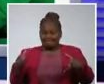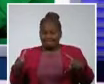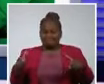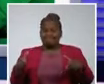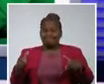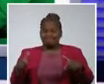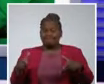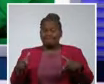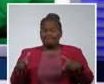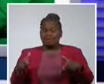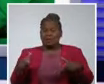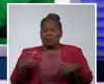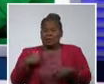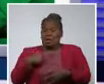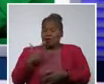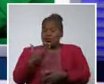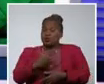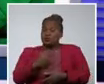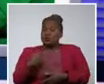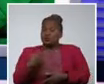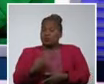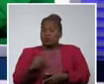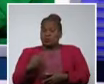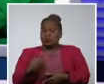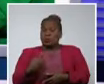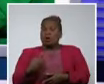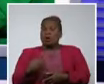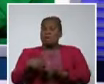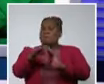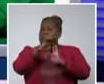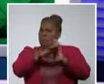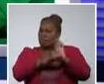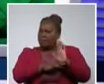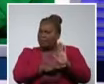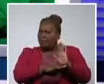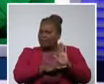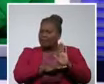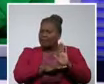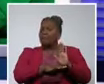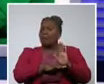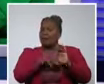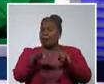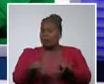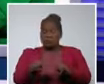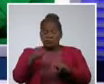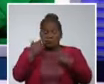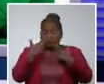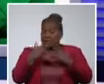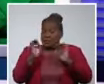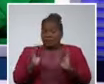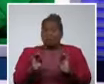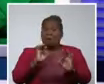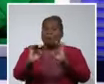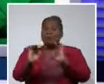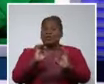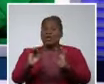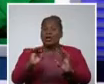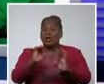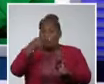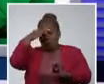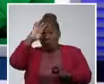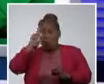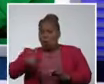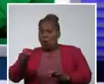Nosotros, además de todas las medidas, que es lo más importante que tenemos en estos momentos para protegernos, todas las medidas